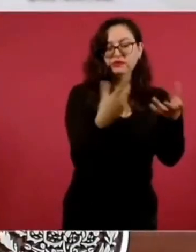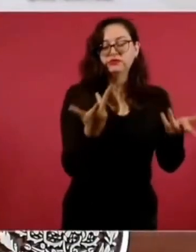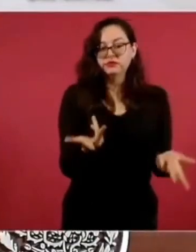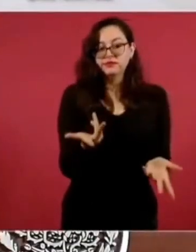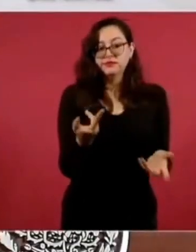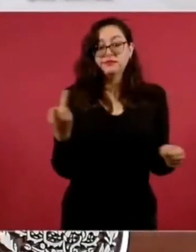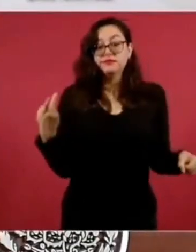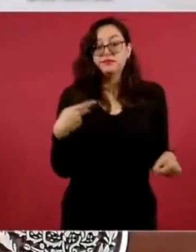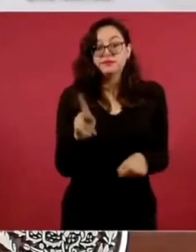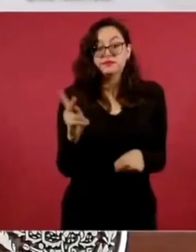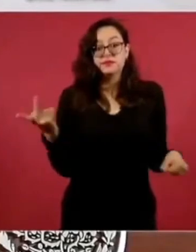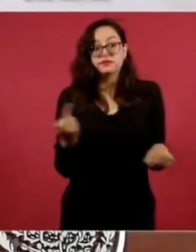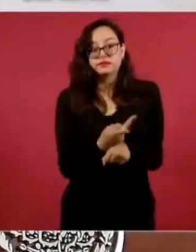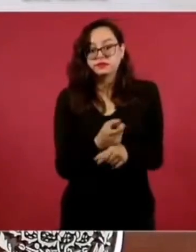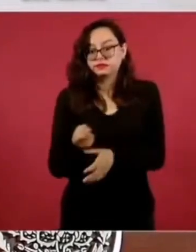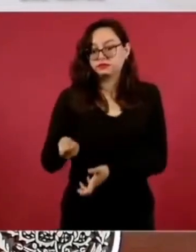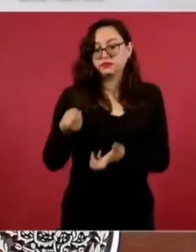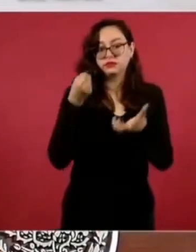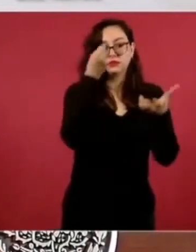Y no sucedía eso,